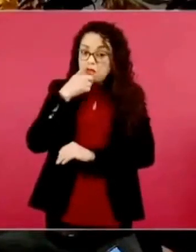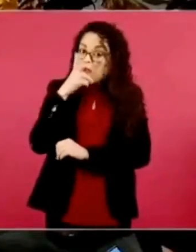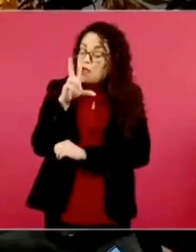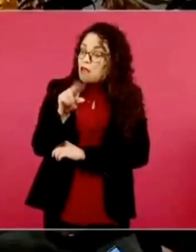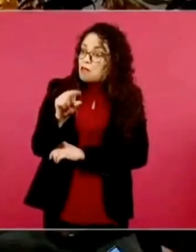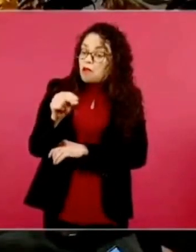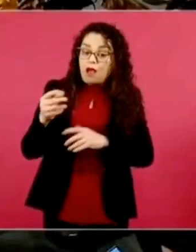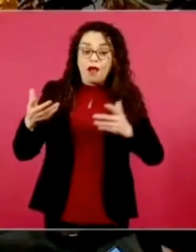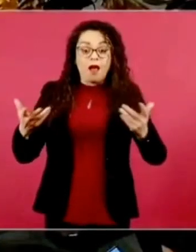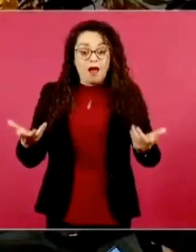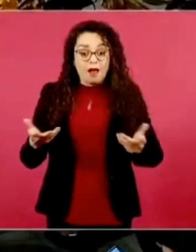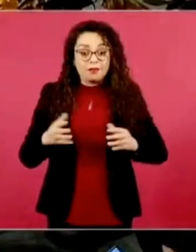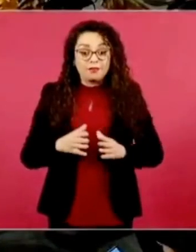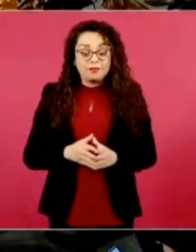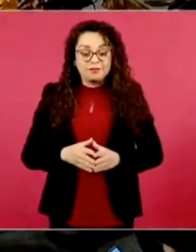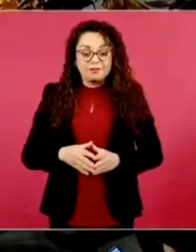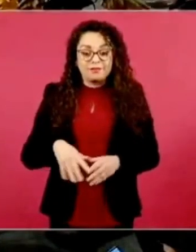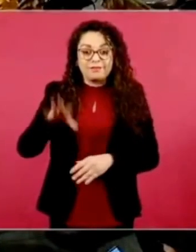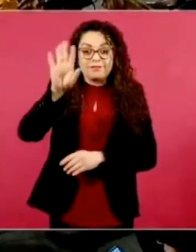Aquí está bien.